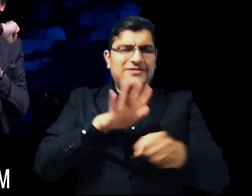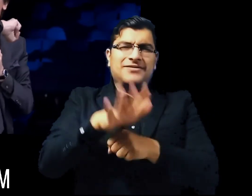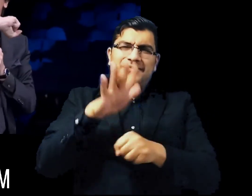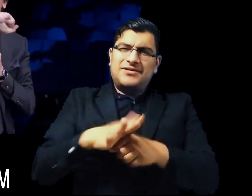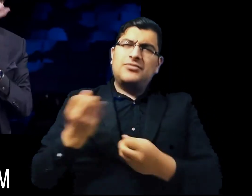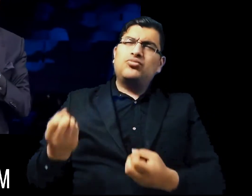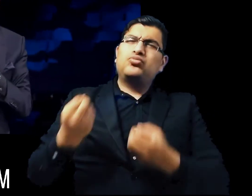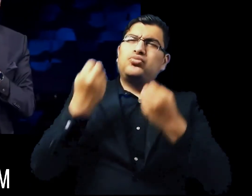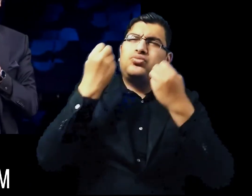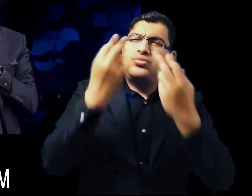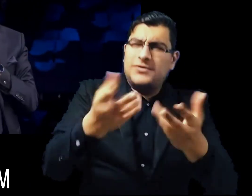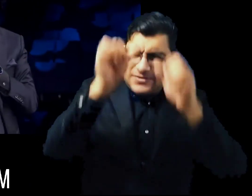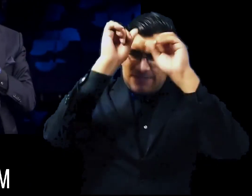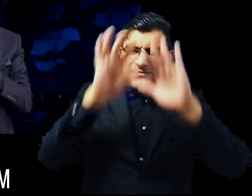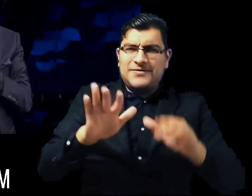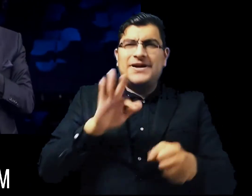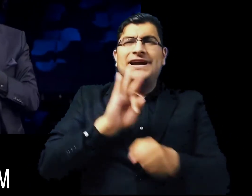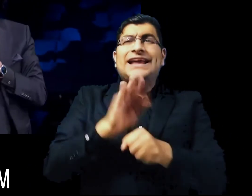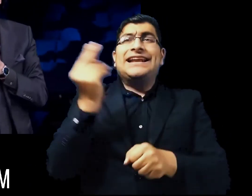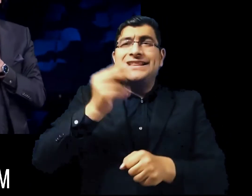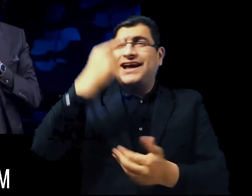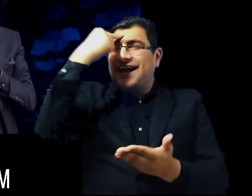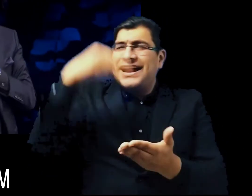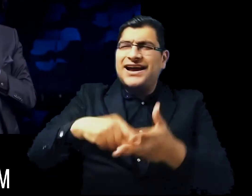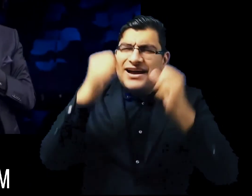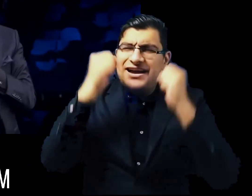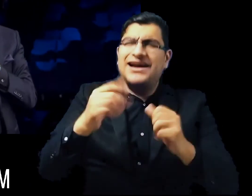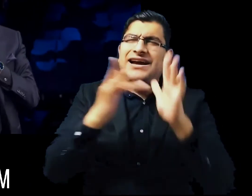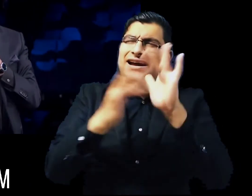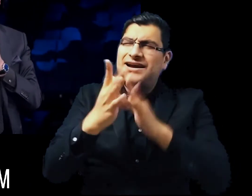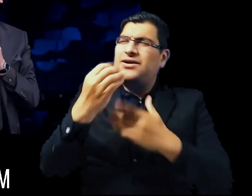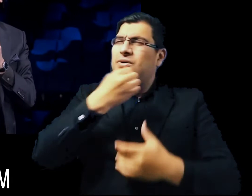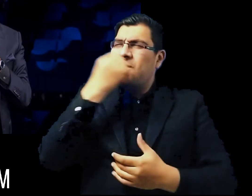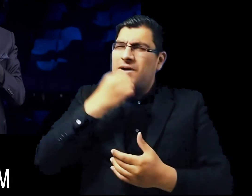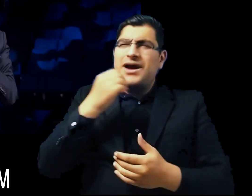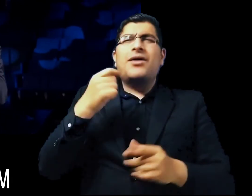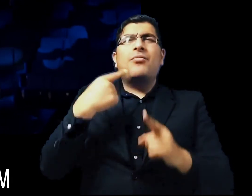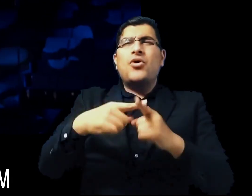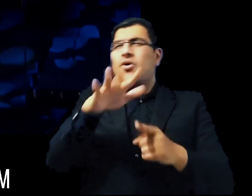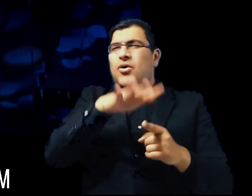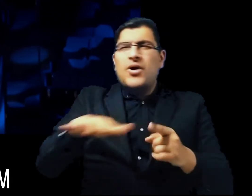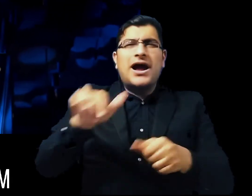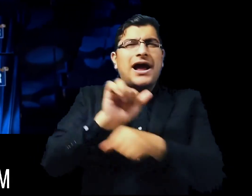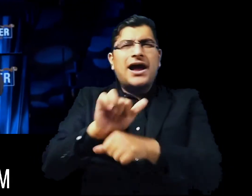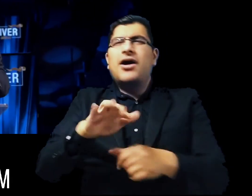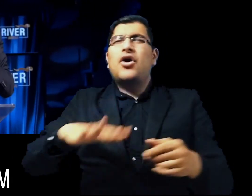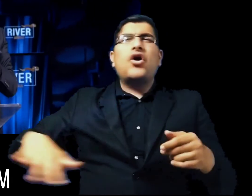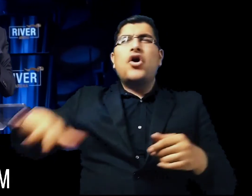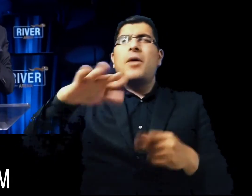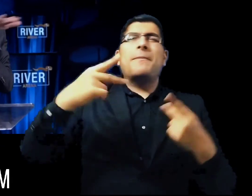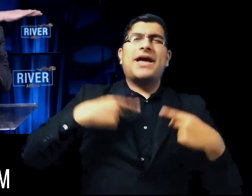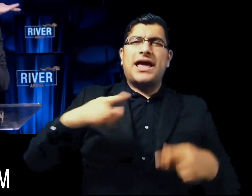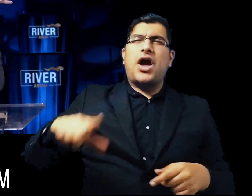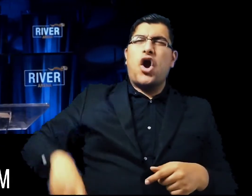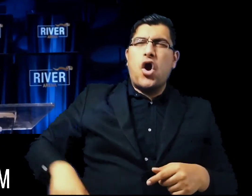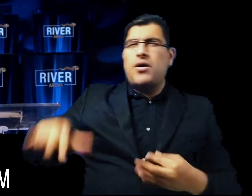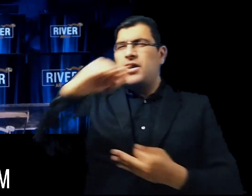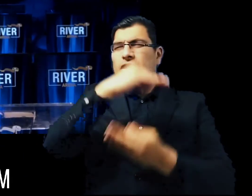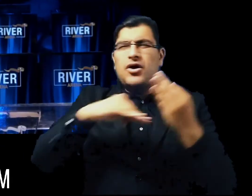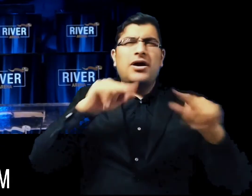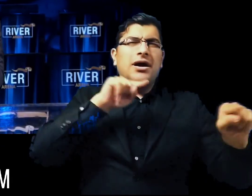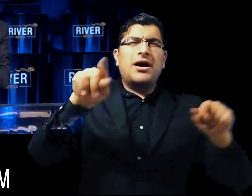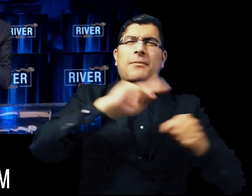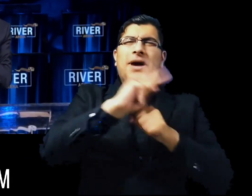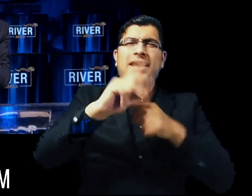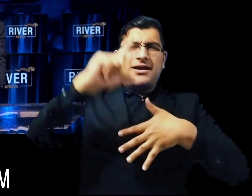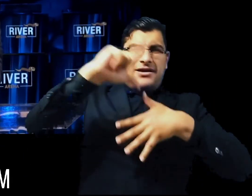Ya fue liberada la bendición. Tienes que creerlo en el nombre del Señor. Oro por Argentina, oro por sus gobernantes, oro por todos los países